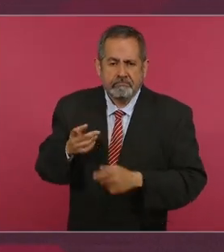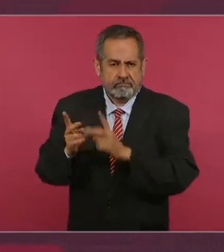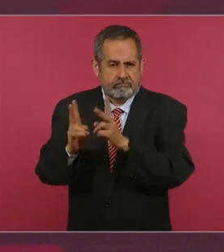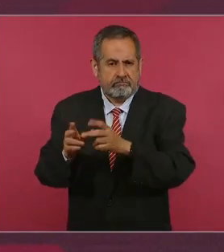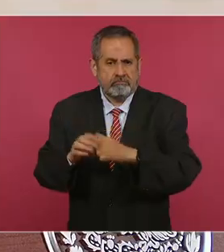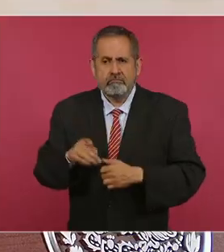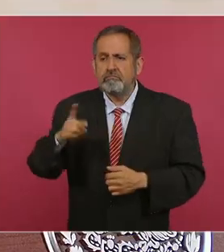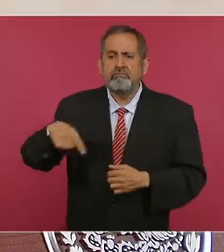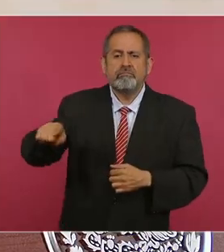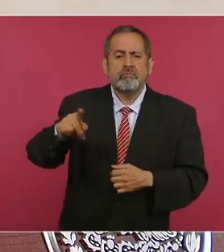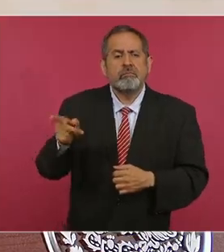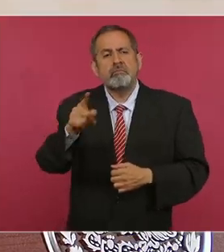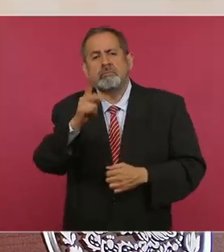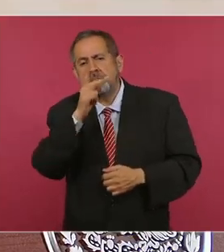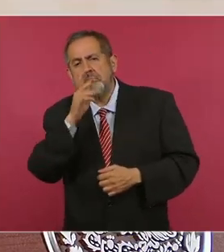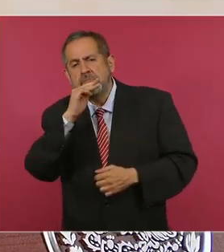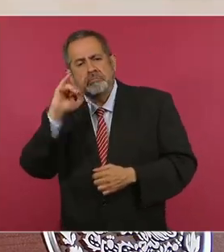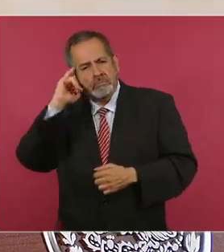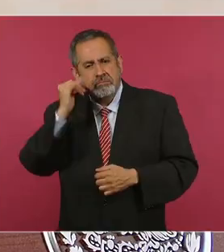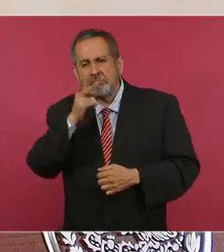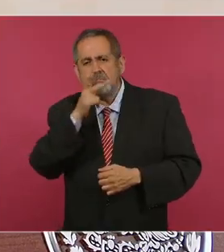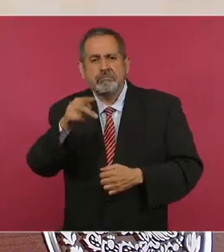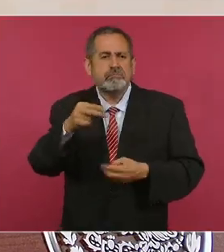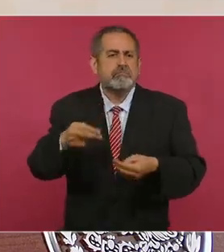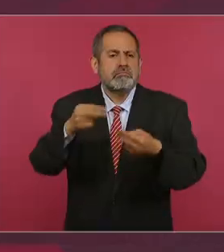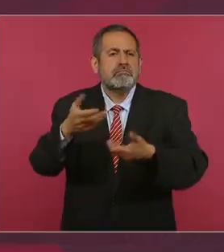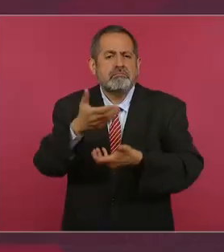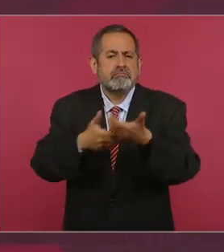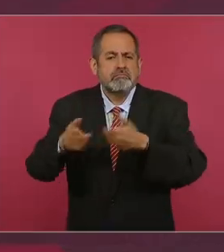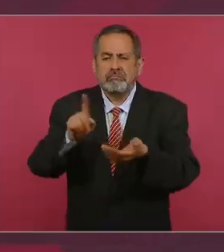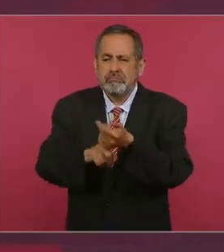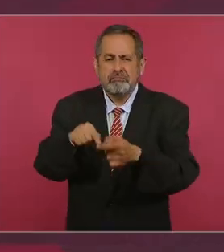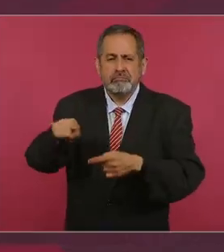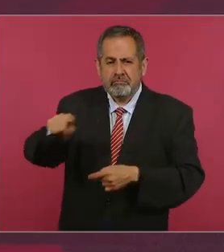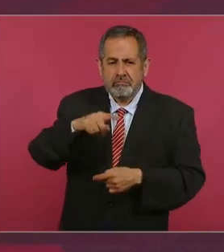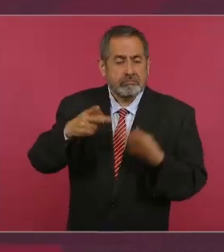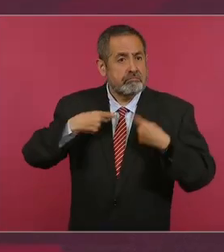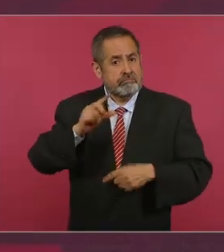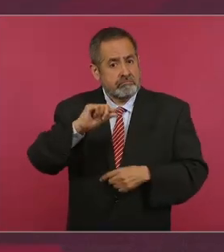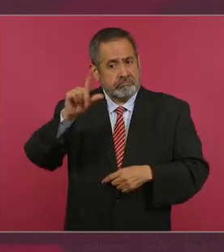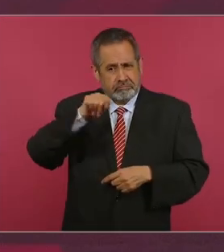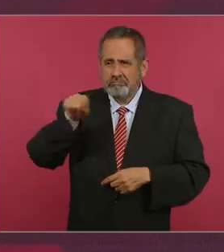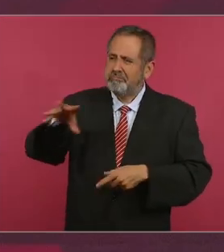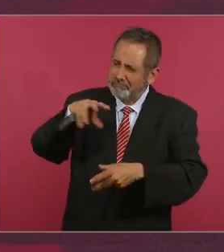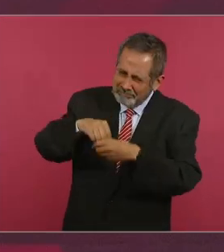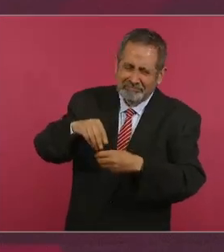Son hijos de campesinos, son hijos de obreros, son hijos de comerciantes, hijos de profesionales,